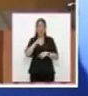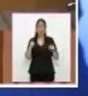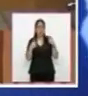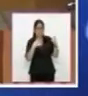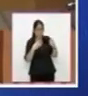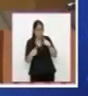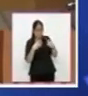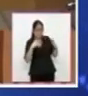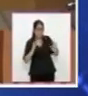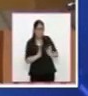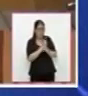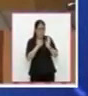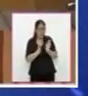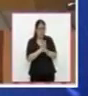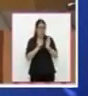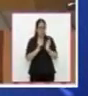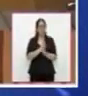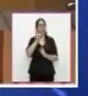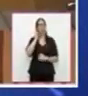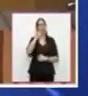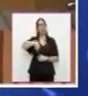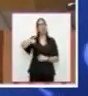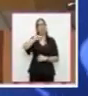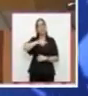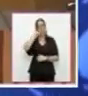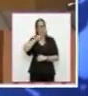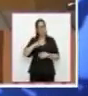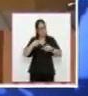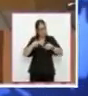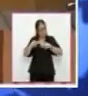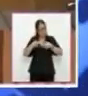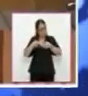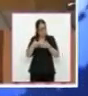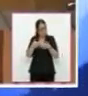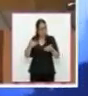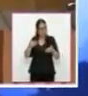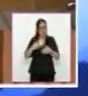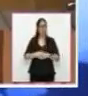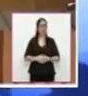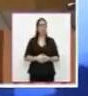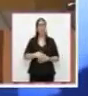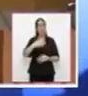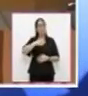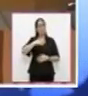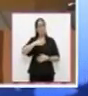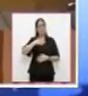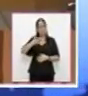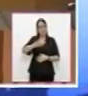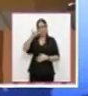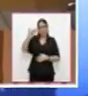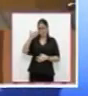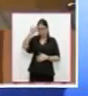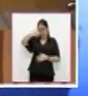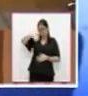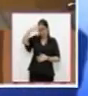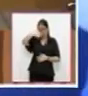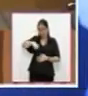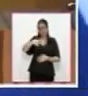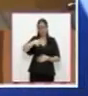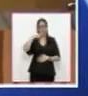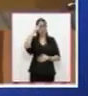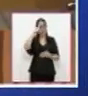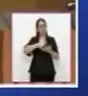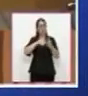importantísimo. También, bueno, están pendientes las elecciones de Hidalgo y de Coahuila. Y por otra parte, pues tenemos